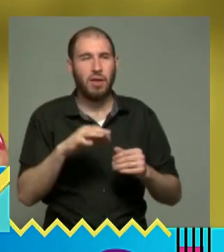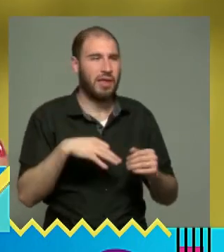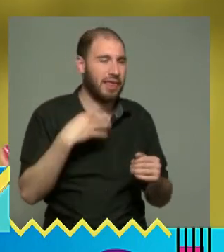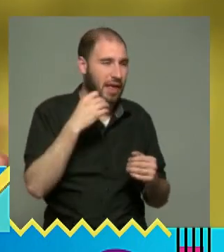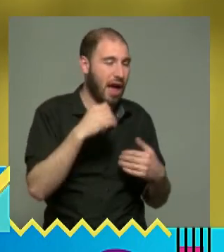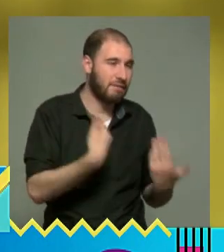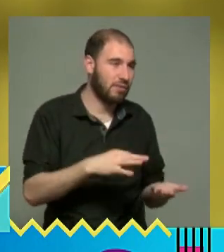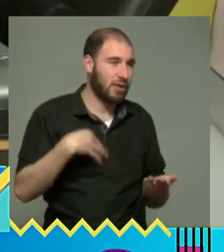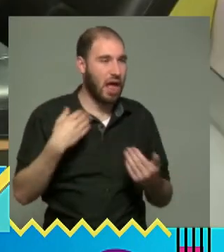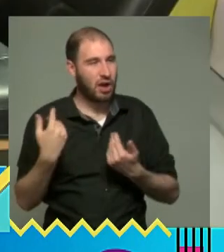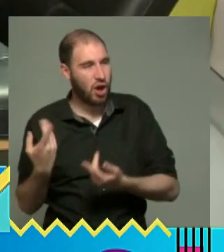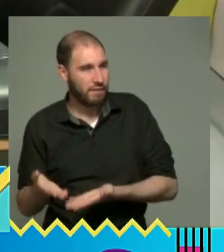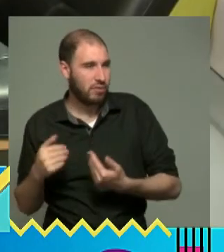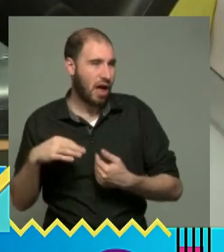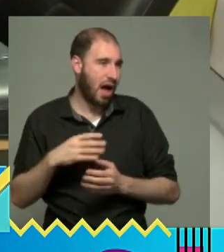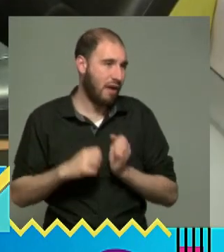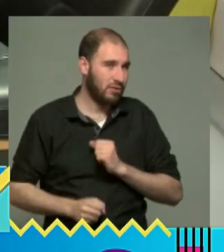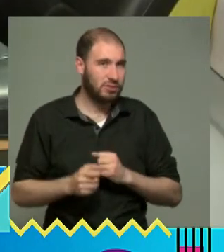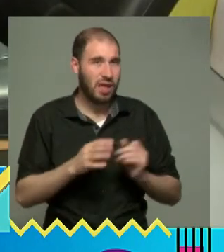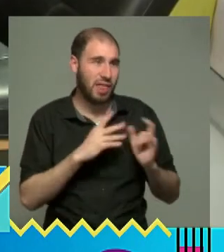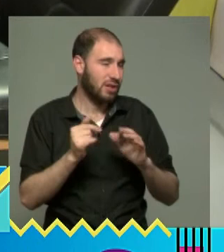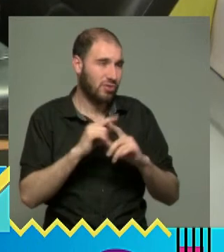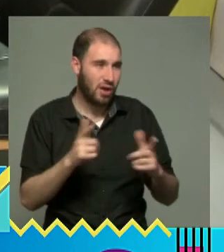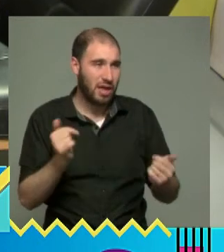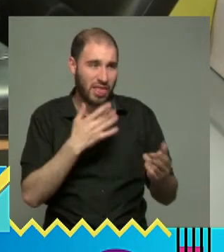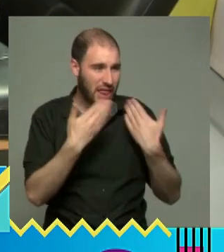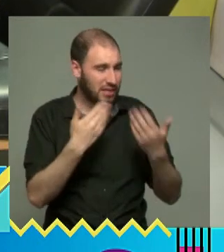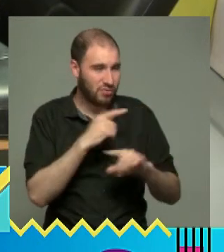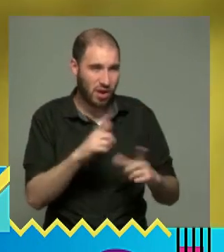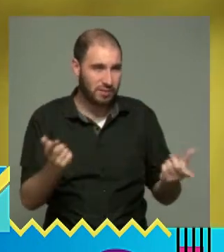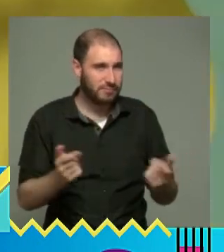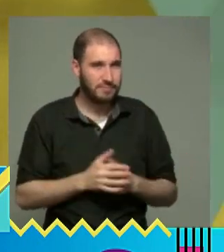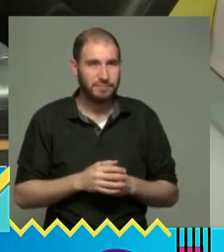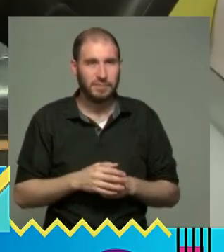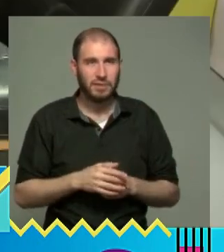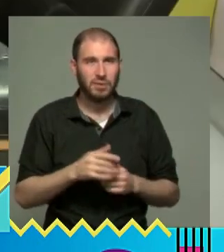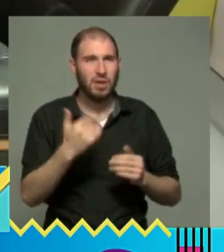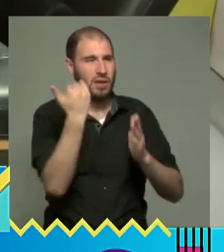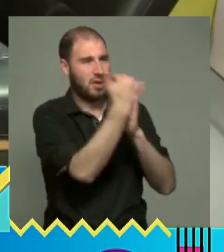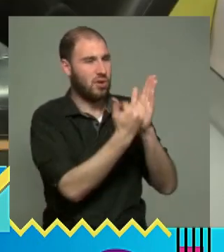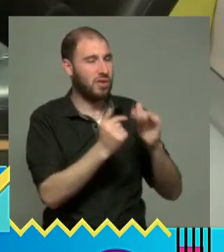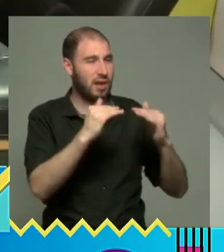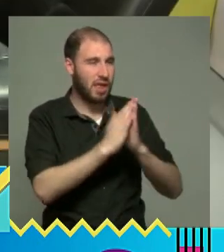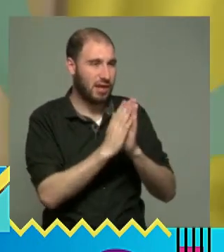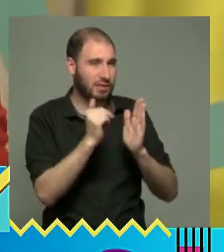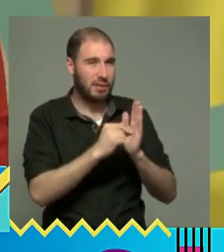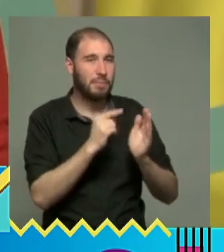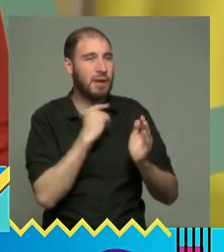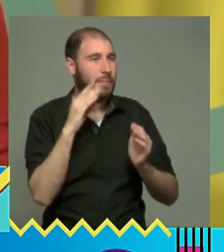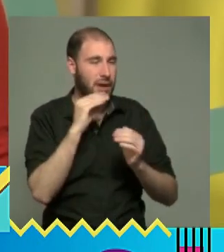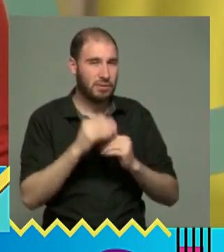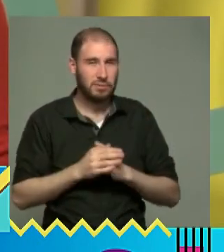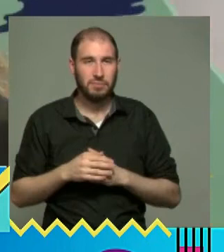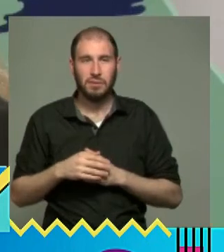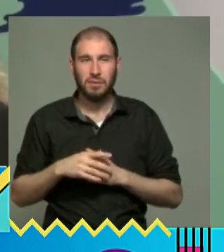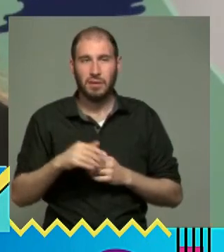y pro Monseñor aborto. Aguer, No entendimos ven un- nada de ven la una exa- dialéctica, o sea, eso no es dialéctica. No es lo mismo el padre O sea, Pato en el orden jerárquico eclesiástico No es que lo el padre mismo, Pato. pero te quiero decir,